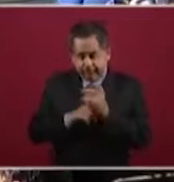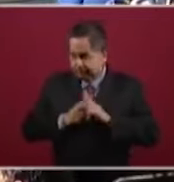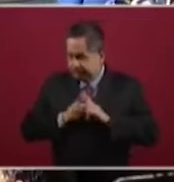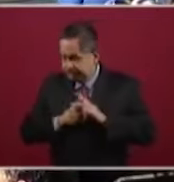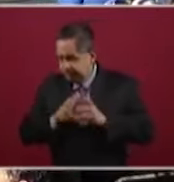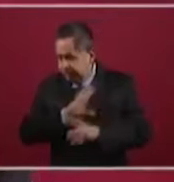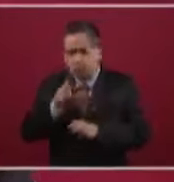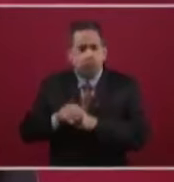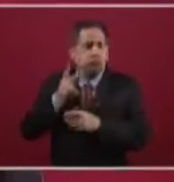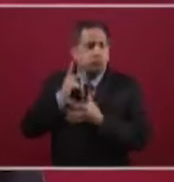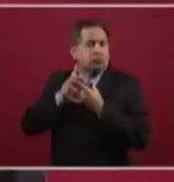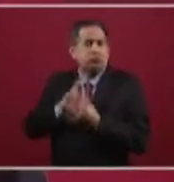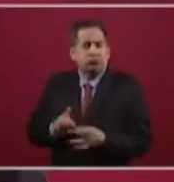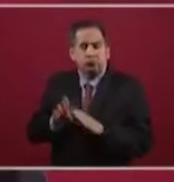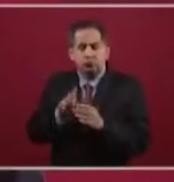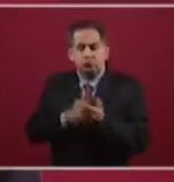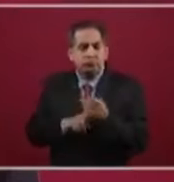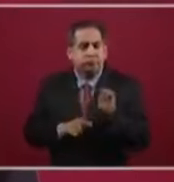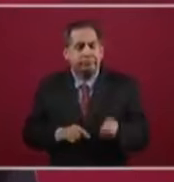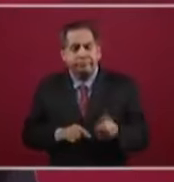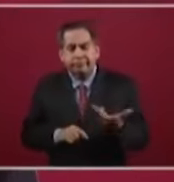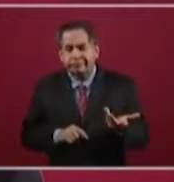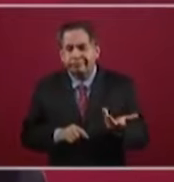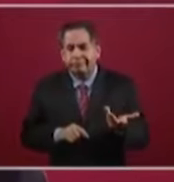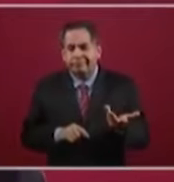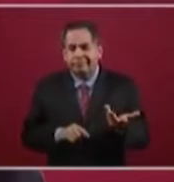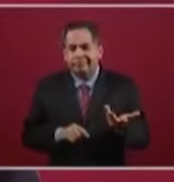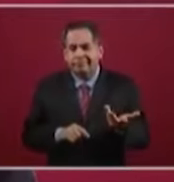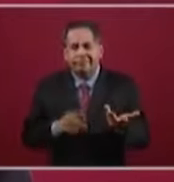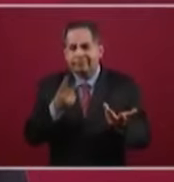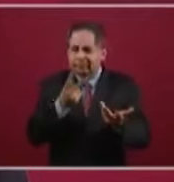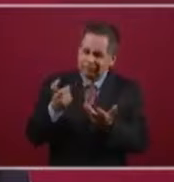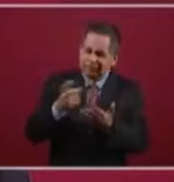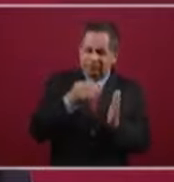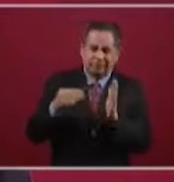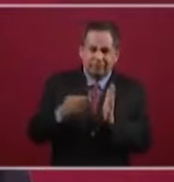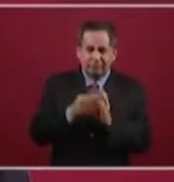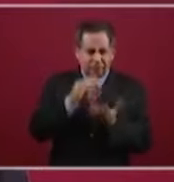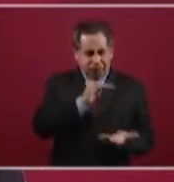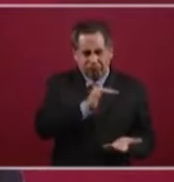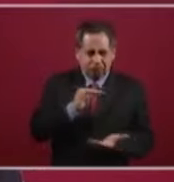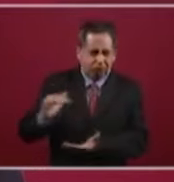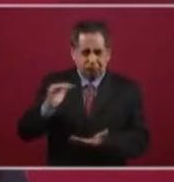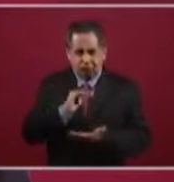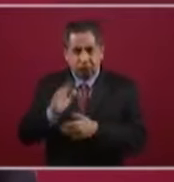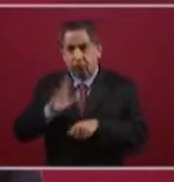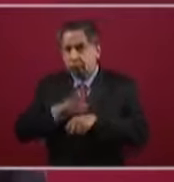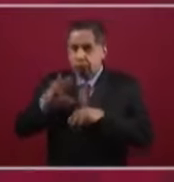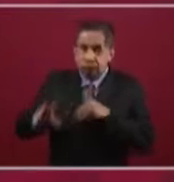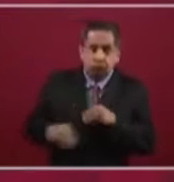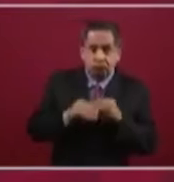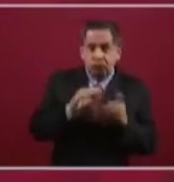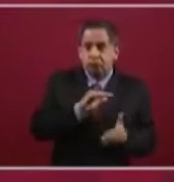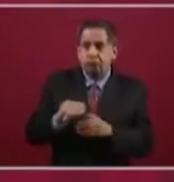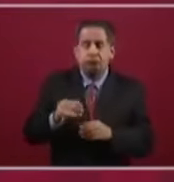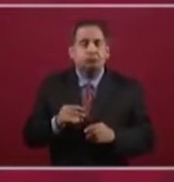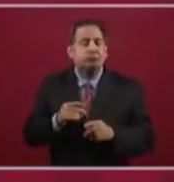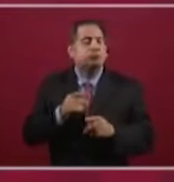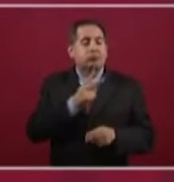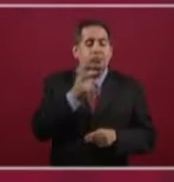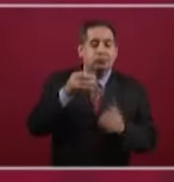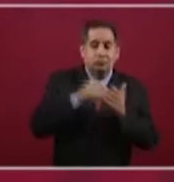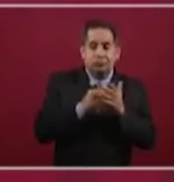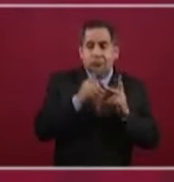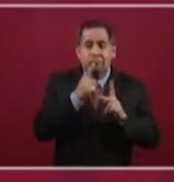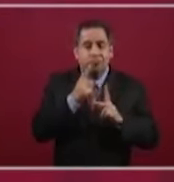generales de política económica, hay más de casi 200 mil barriles adicionales, nada más multiplica 200 mil